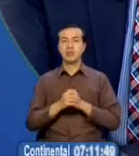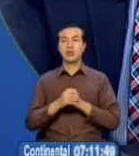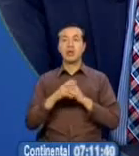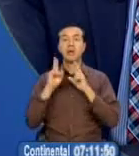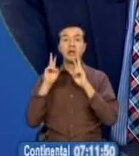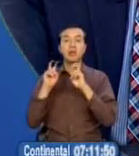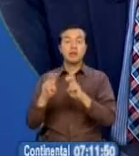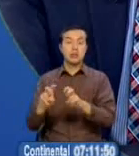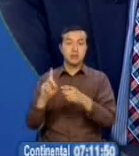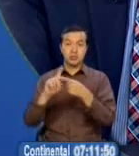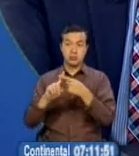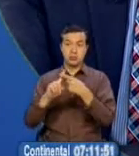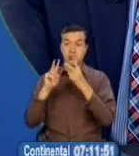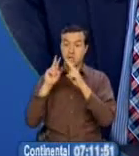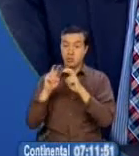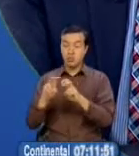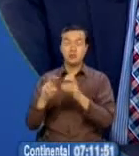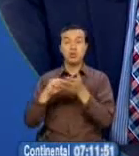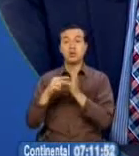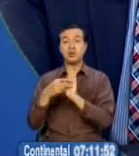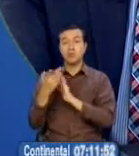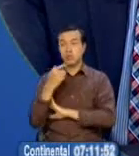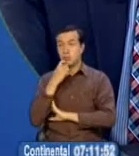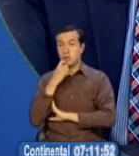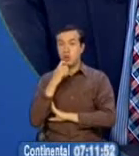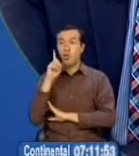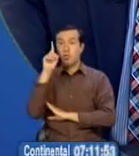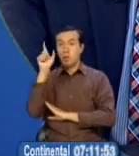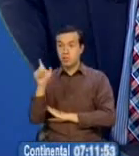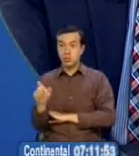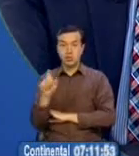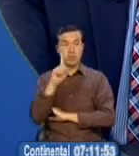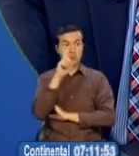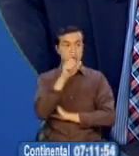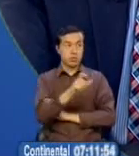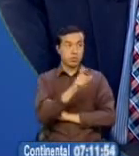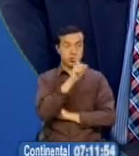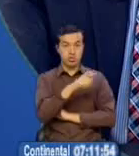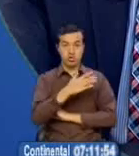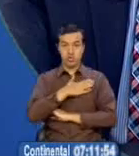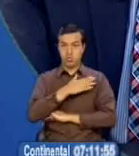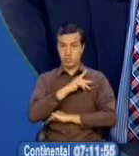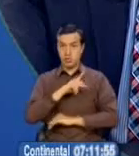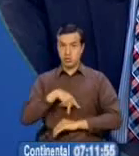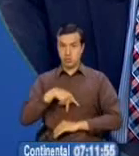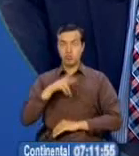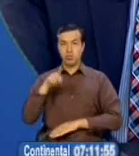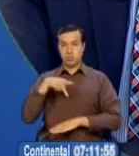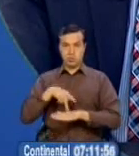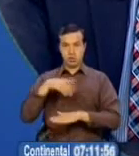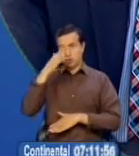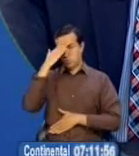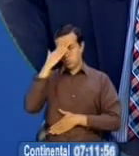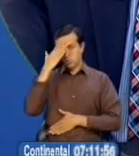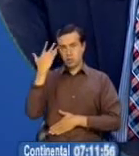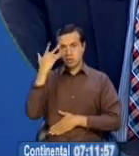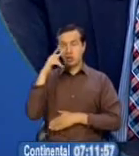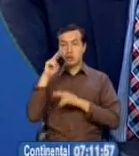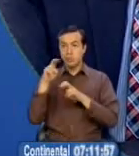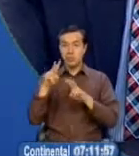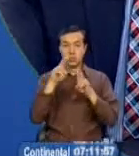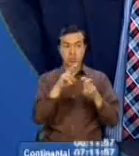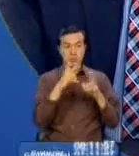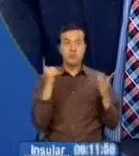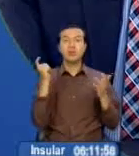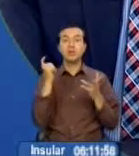investigación. Mire, la investigación no es un acto individual, se lo digo yo como persona versada en esto, ¿no? La investigación